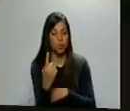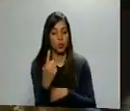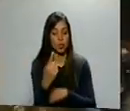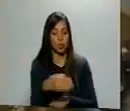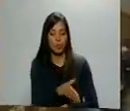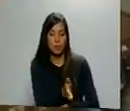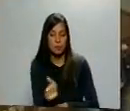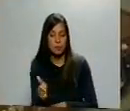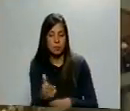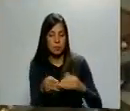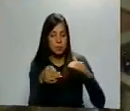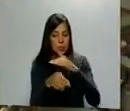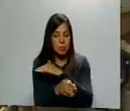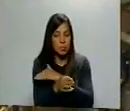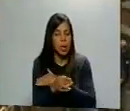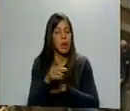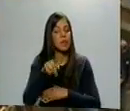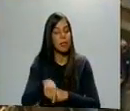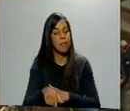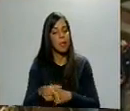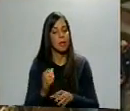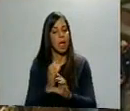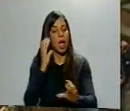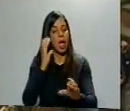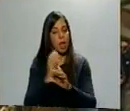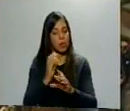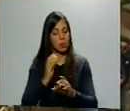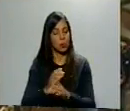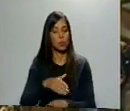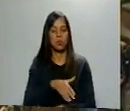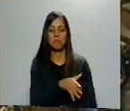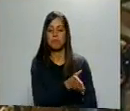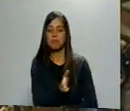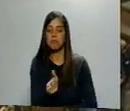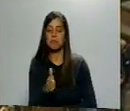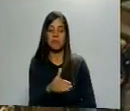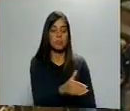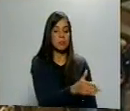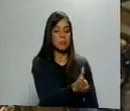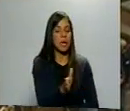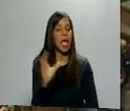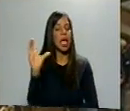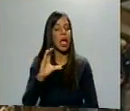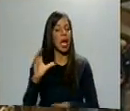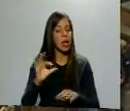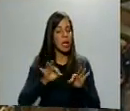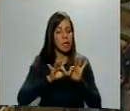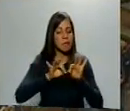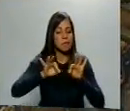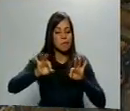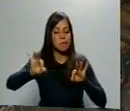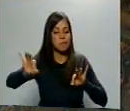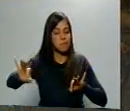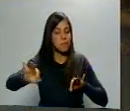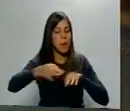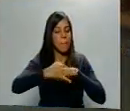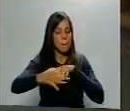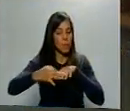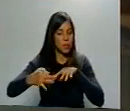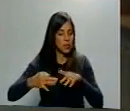de transportes en Caracas, son intermunicipales, porque tienen que ir por distintos municipios en el mismo